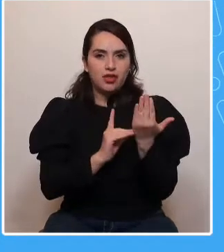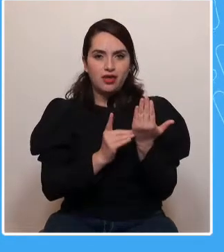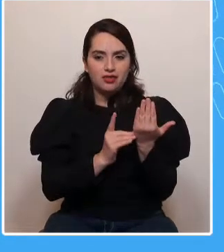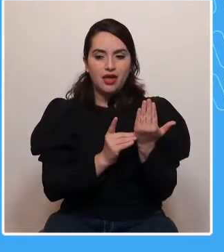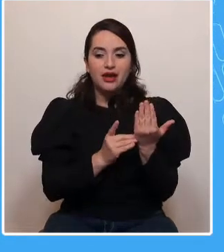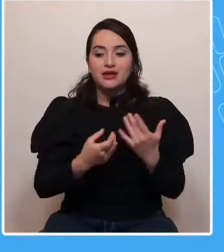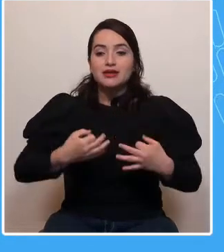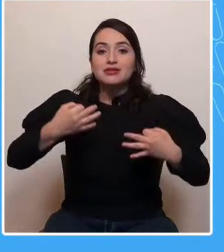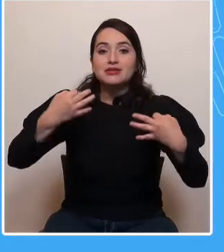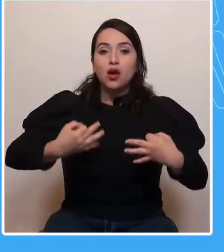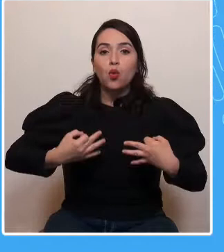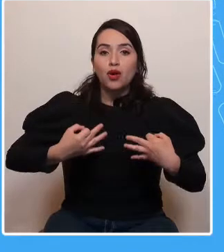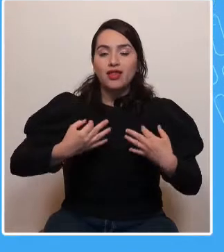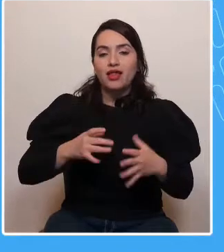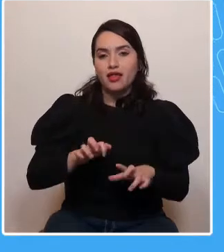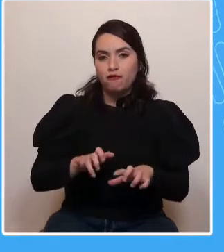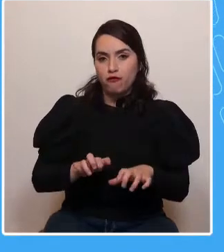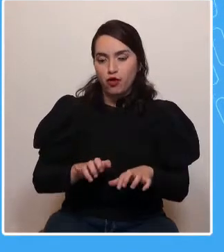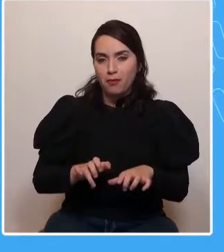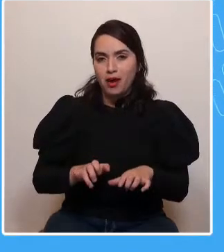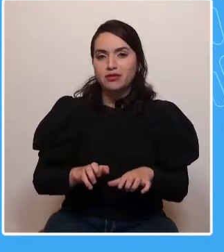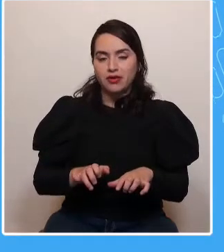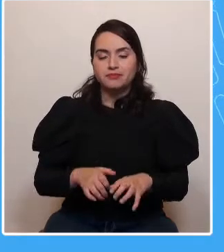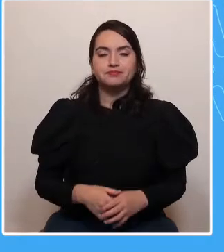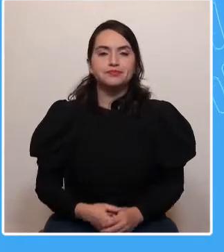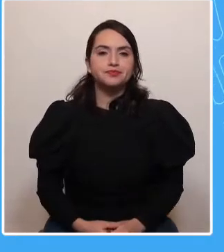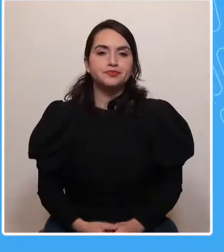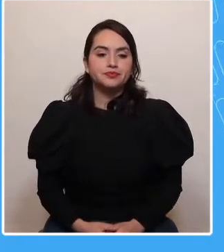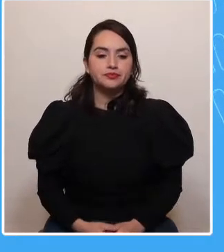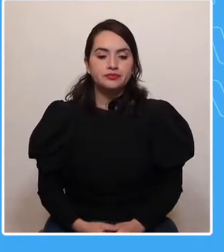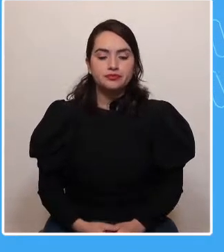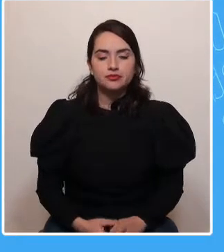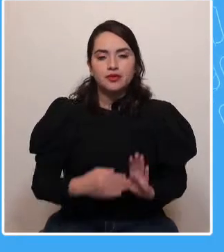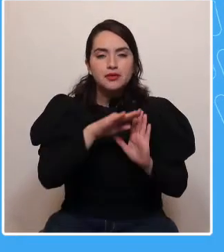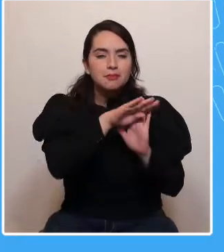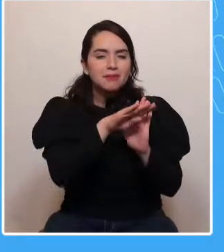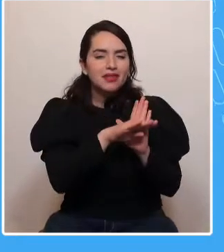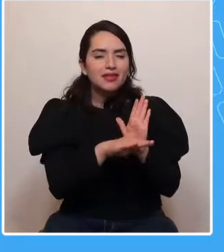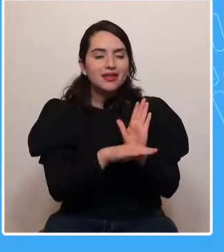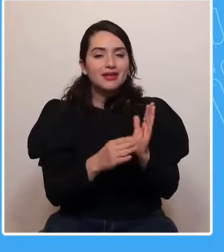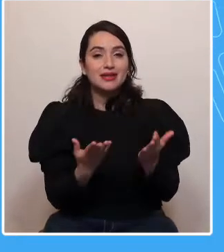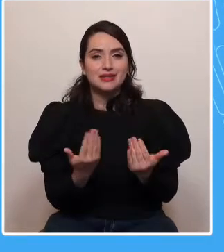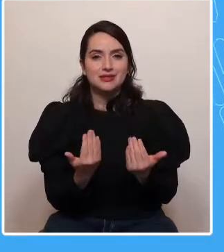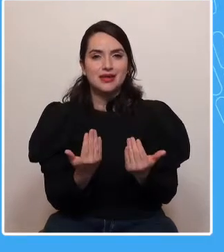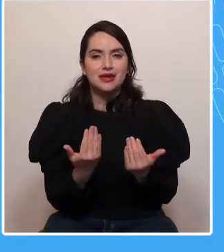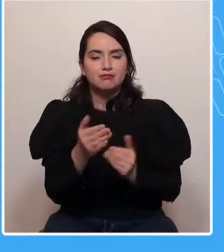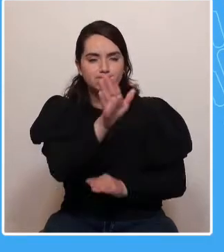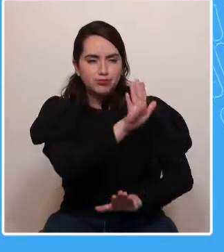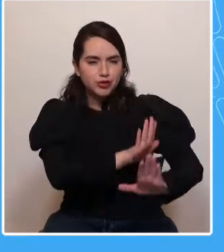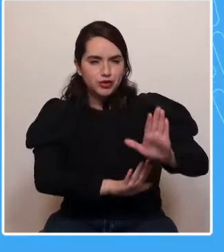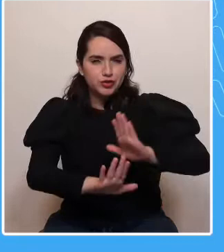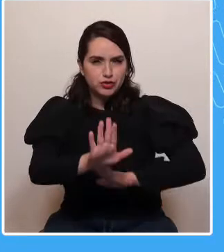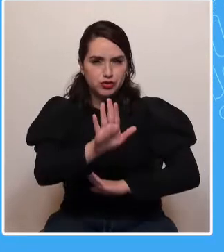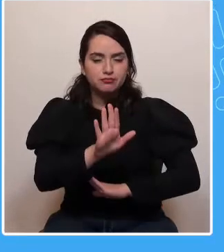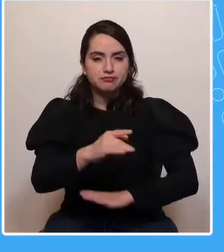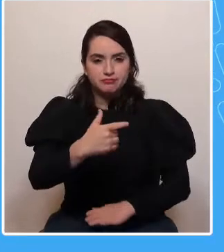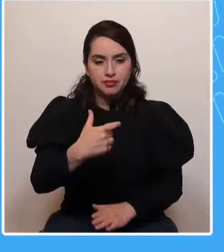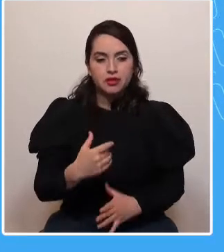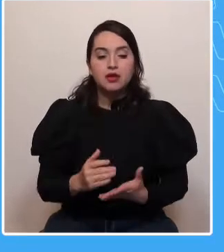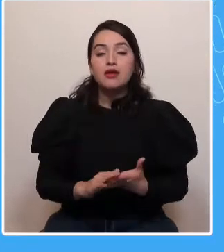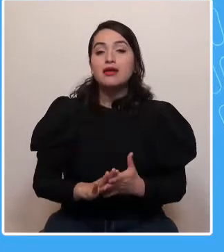Seguridad informática que asegure la adopción de las medidas necesarias para resguardar la integridad, confidencialidad